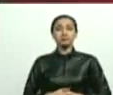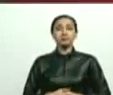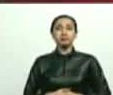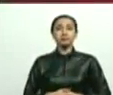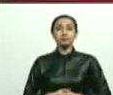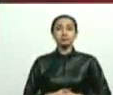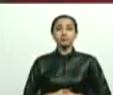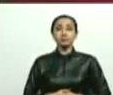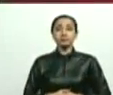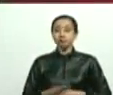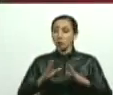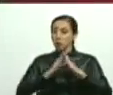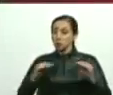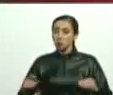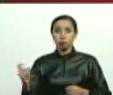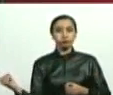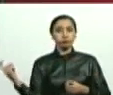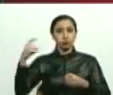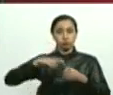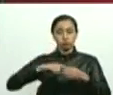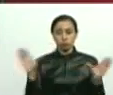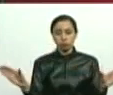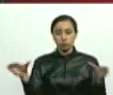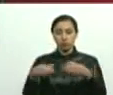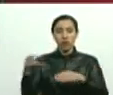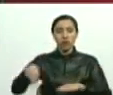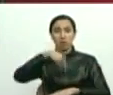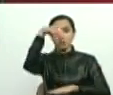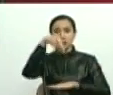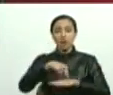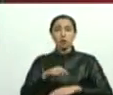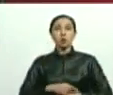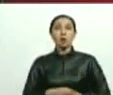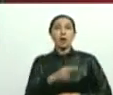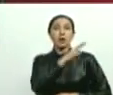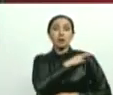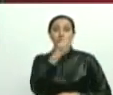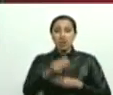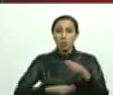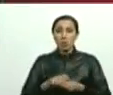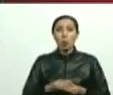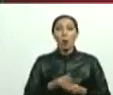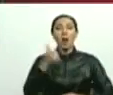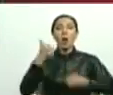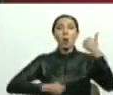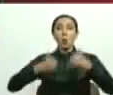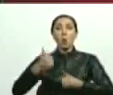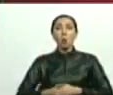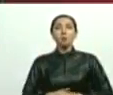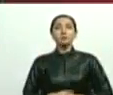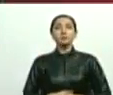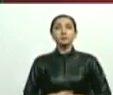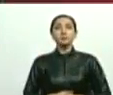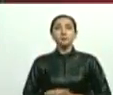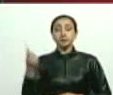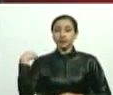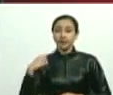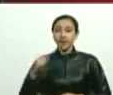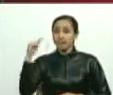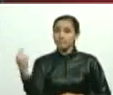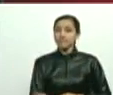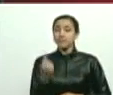Y a todos los miembros de dirección nacional que fueran postulados, bueno, tenían en primer lugar que